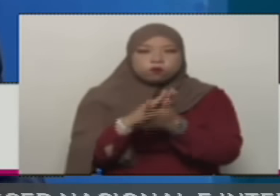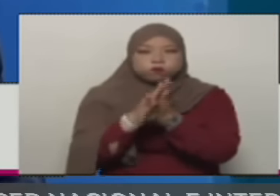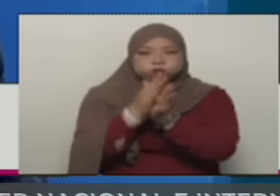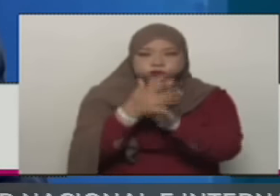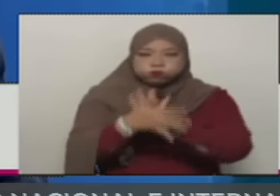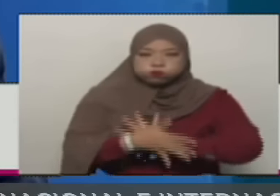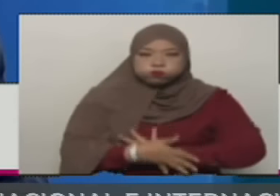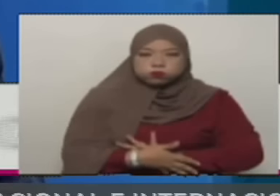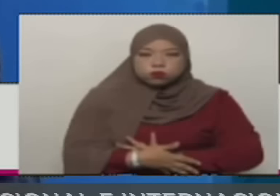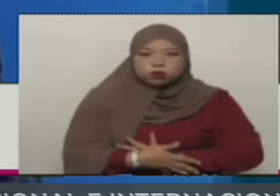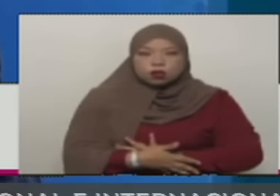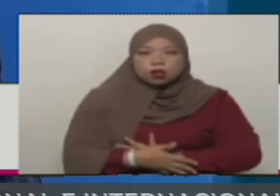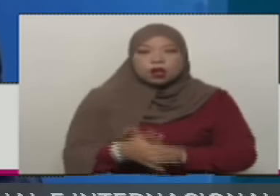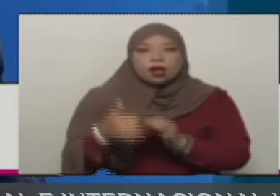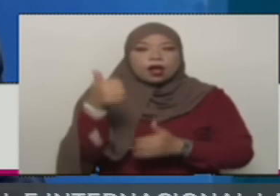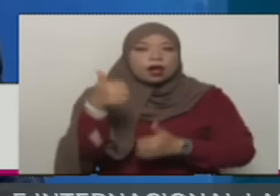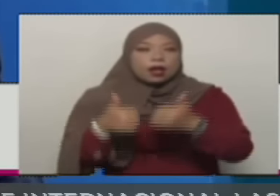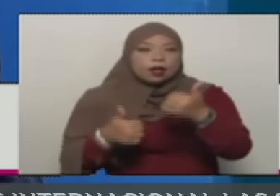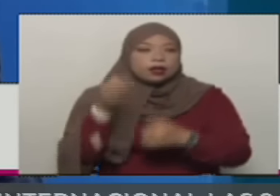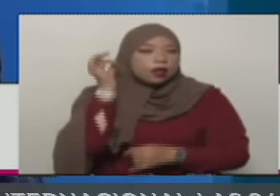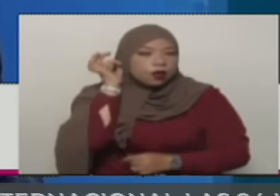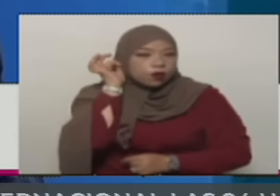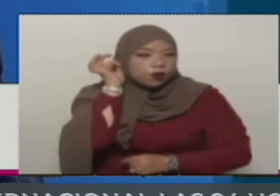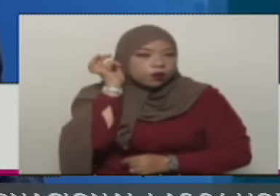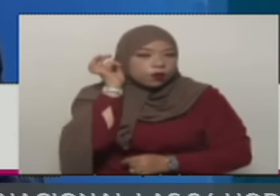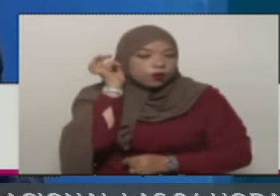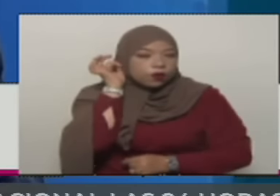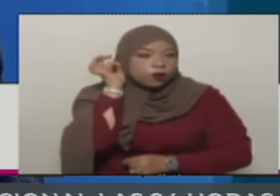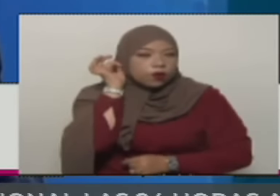La candidata Kamala está haciendo campaña.